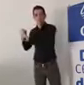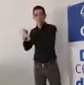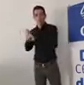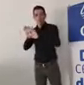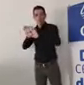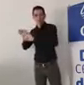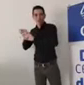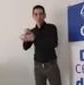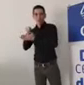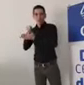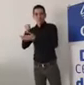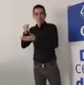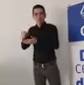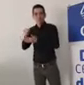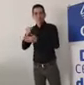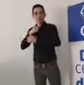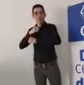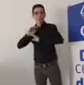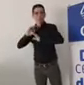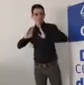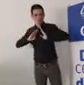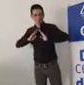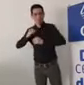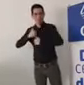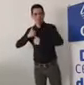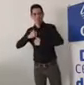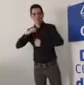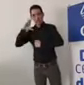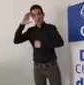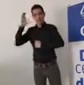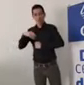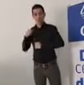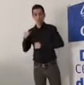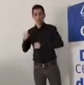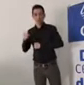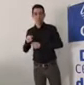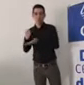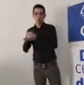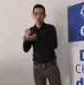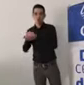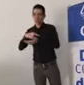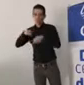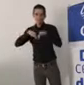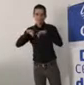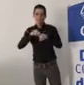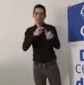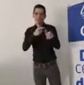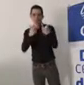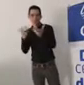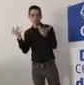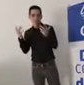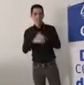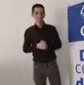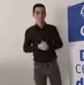ilegales. Y ahí podemos pasar otras dos diapositivas. Aquí también hemos tenido un ejercicio interesante de